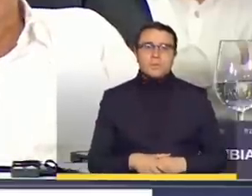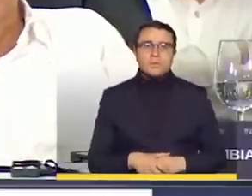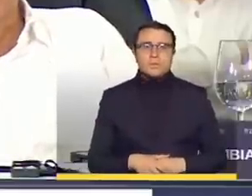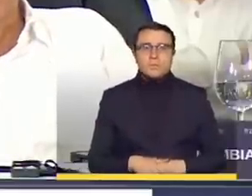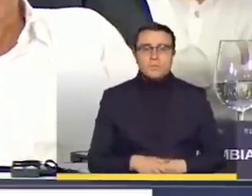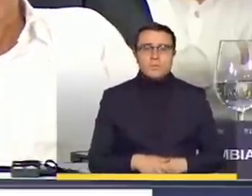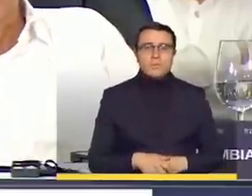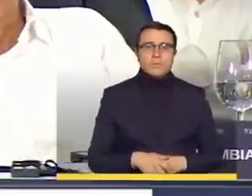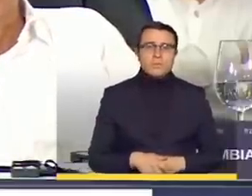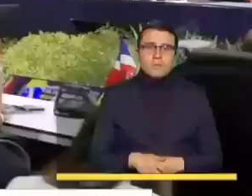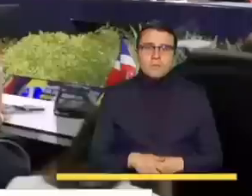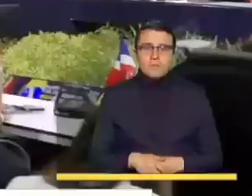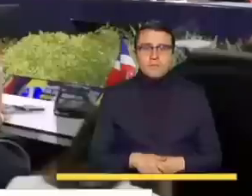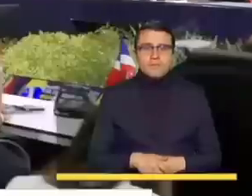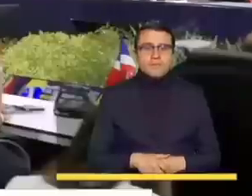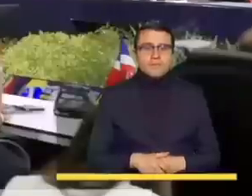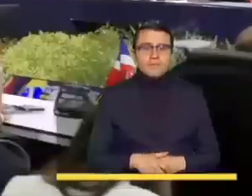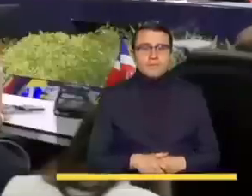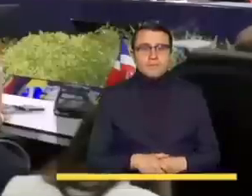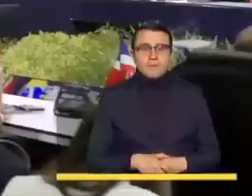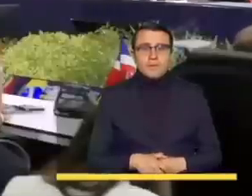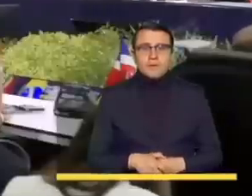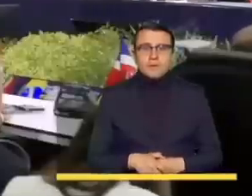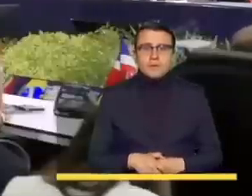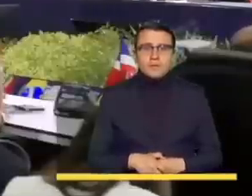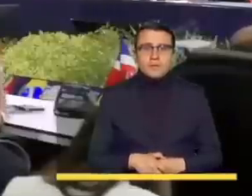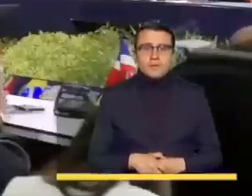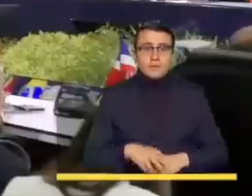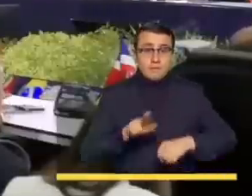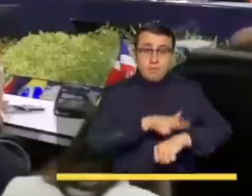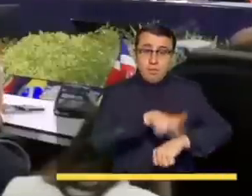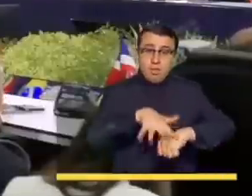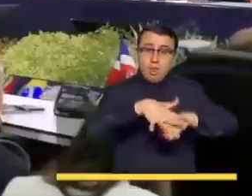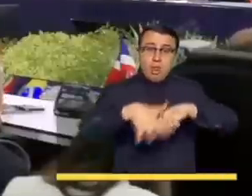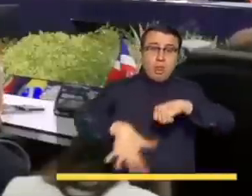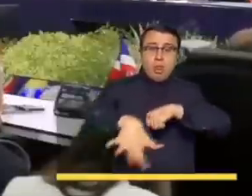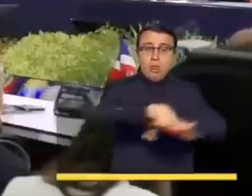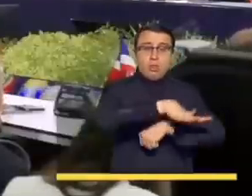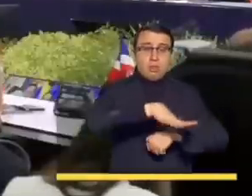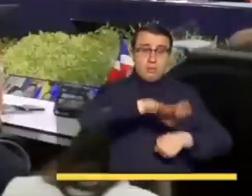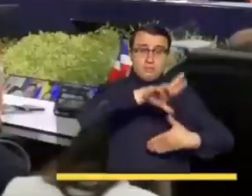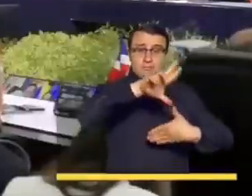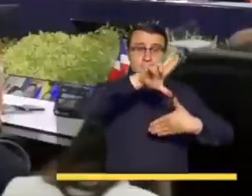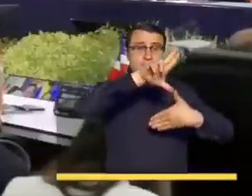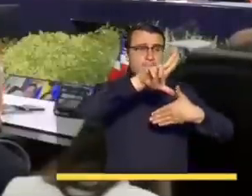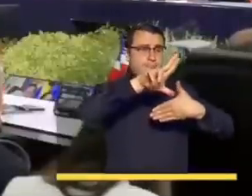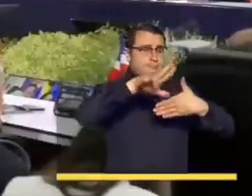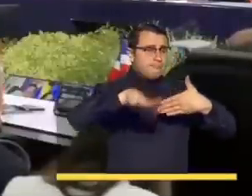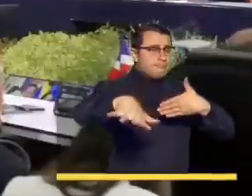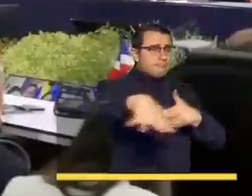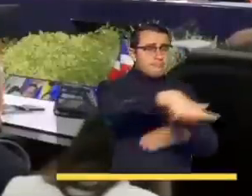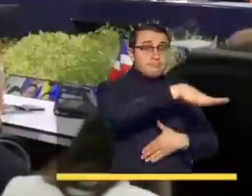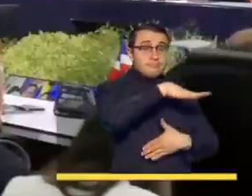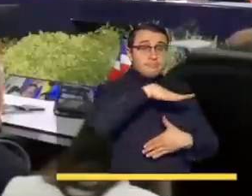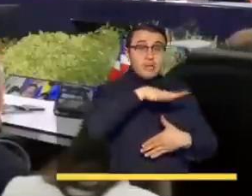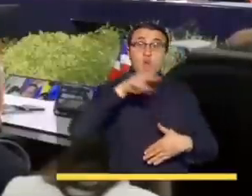nunca más el saqueo de los recursos naturales de nuestros países.